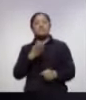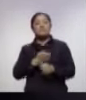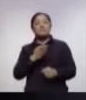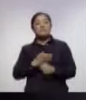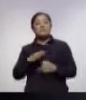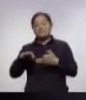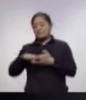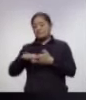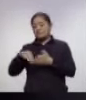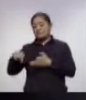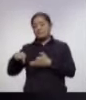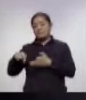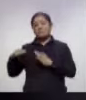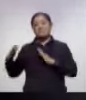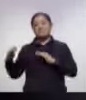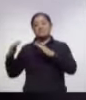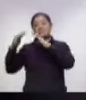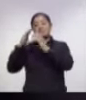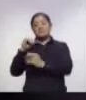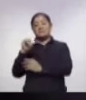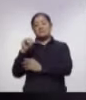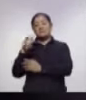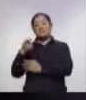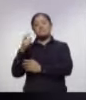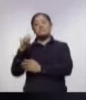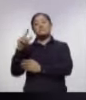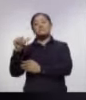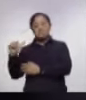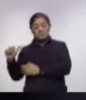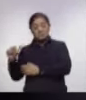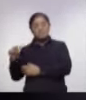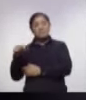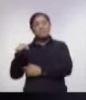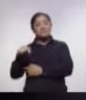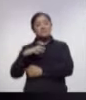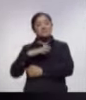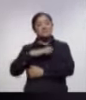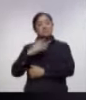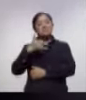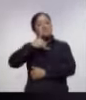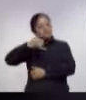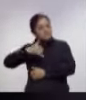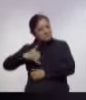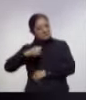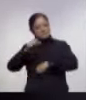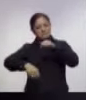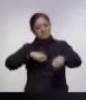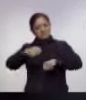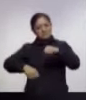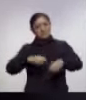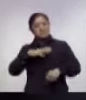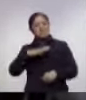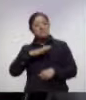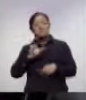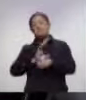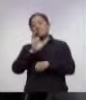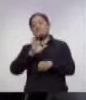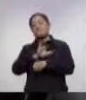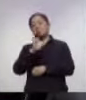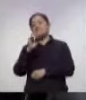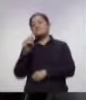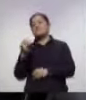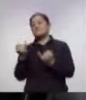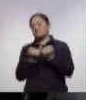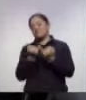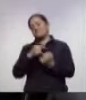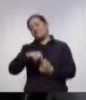a la pirámide de Cacastra. Es importantísimo. Uh-huh. Tenemos un ciclistas italianos, ciclistas colombianos y obviamente los